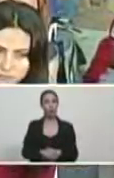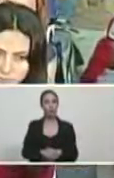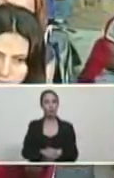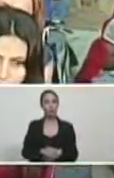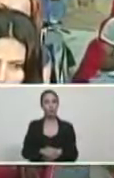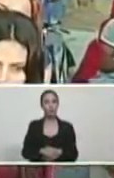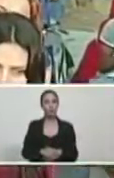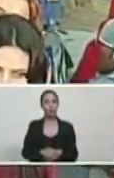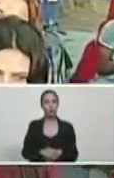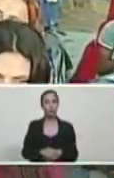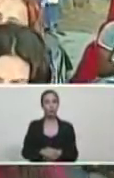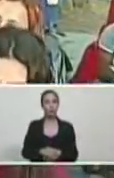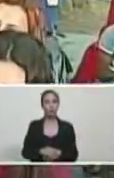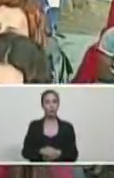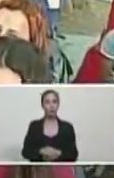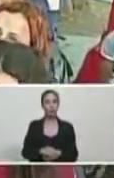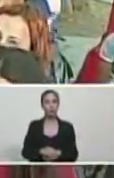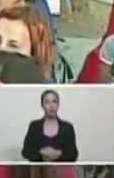algo, León Heredia.